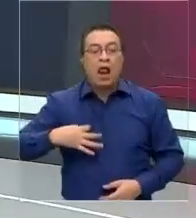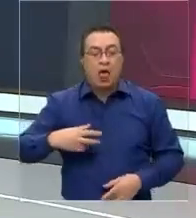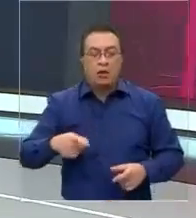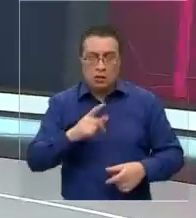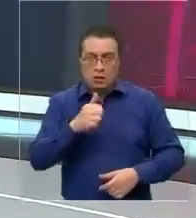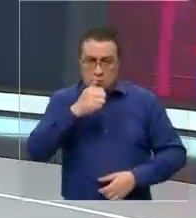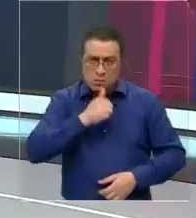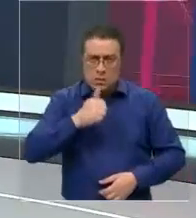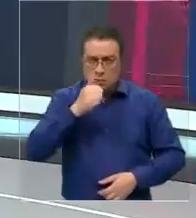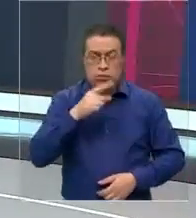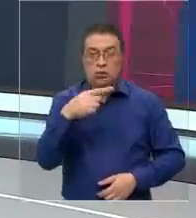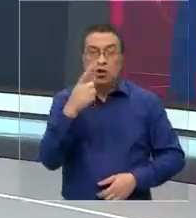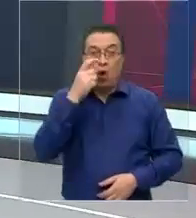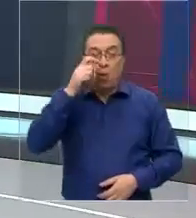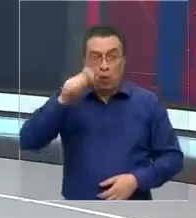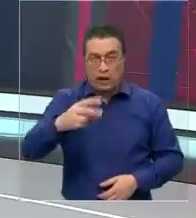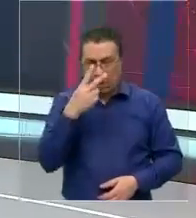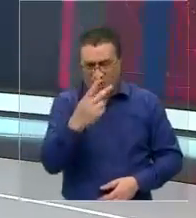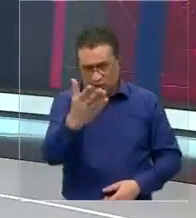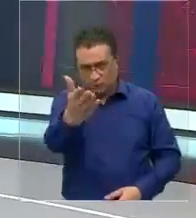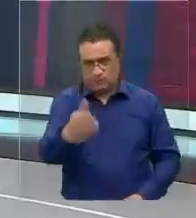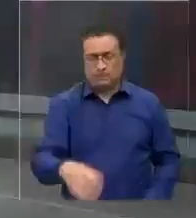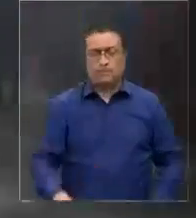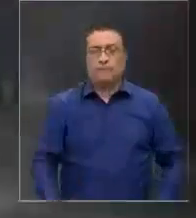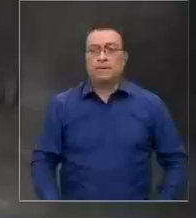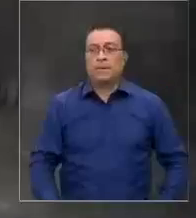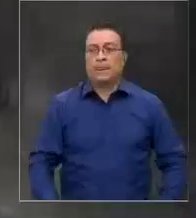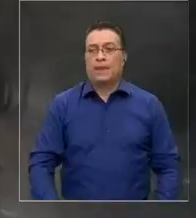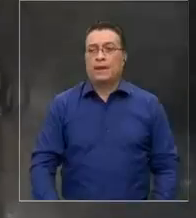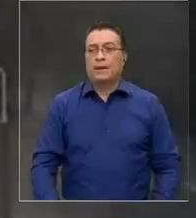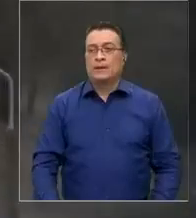los civiles en todo el territorio ucraniano en la siguiente nota.